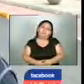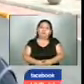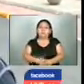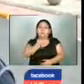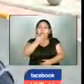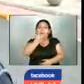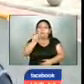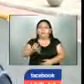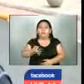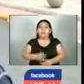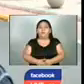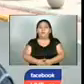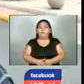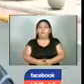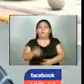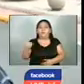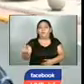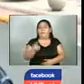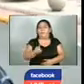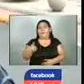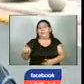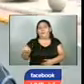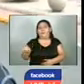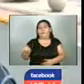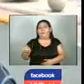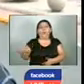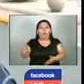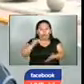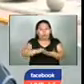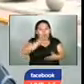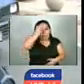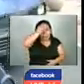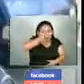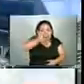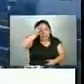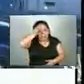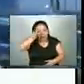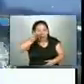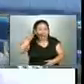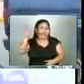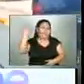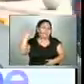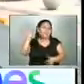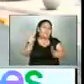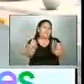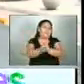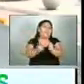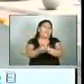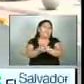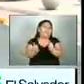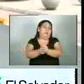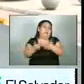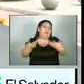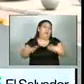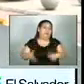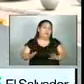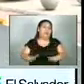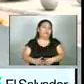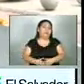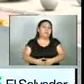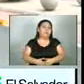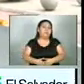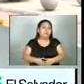que ya las personas ya nos pueden volver a creer en ellos de tantos problemas que hicieron porque